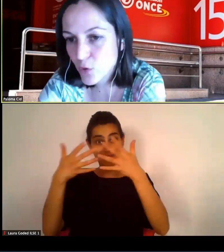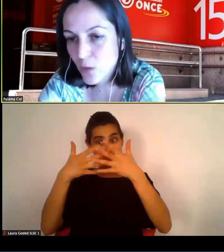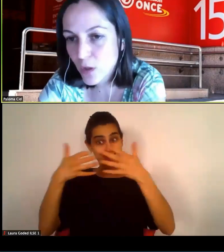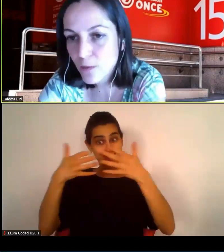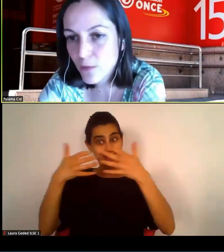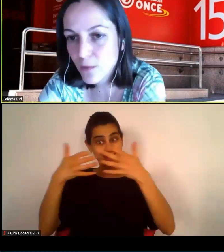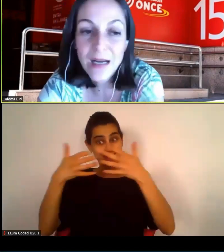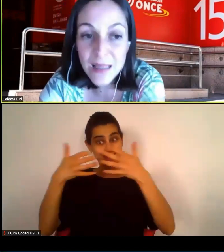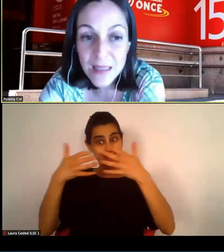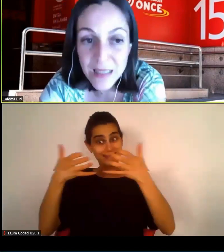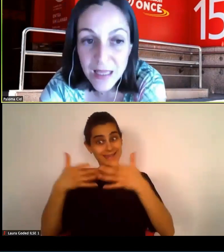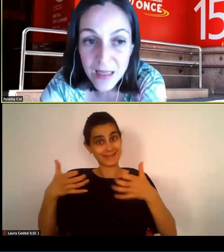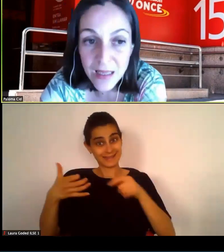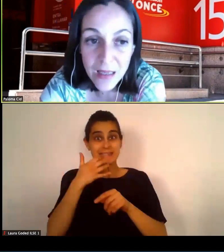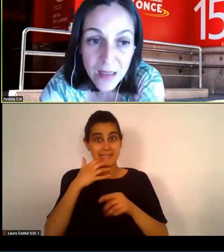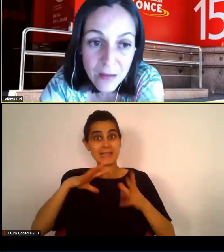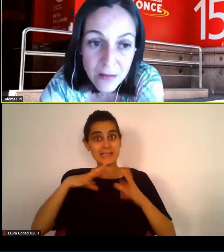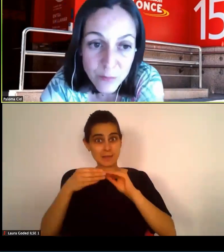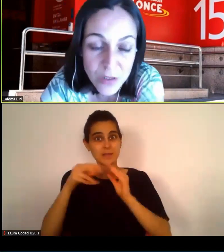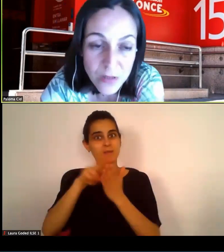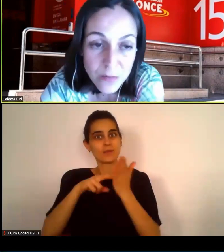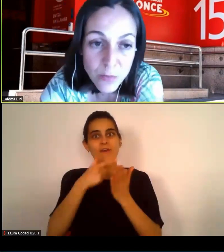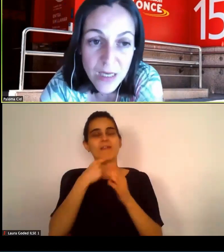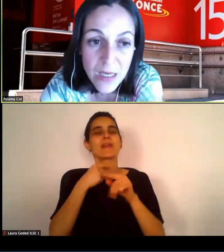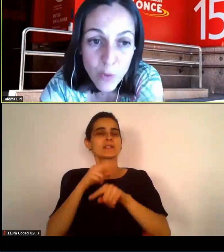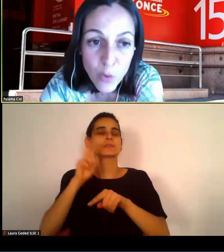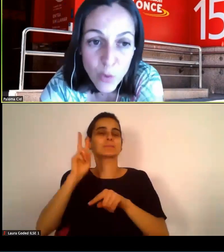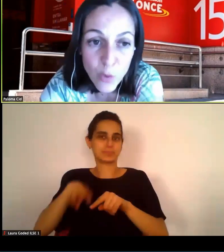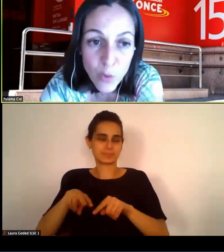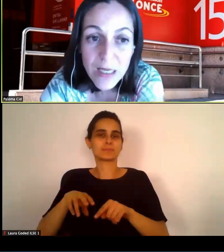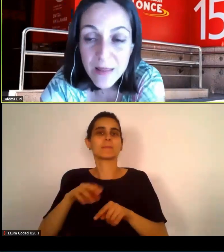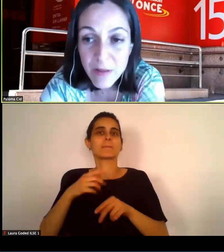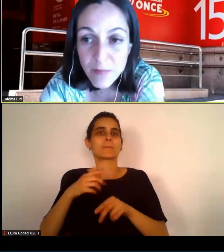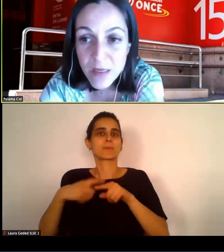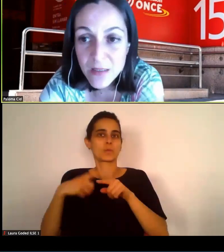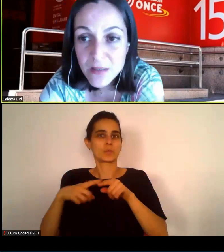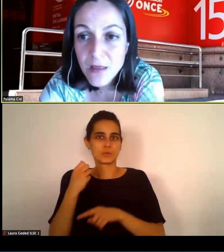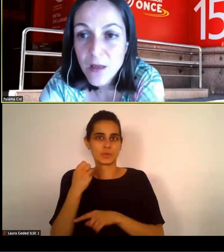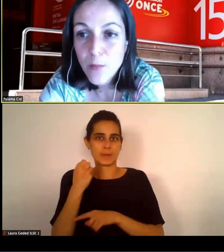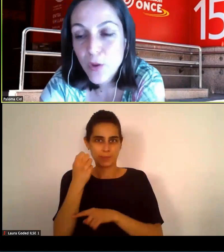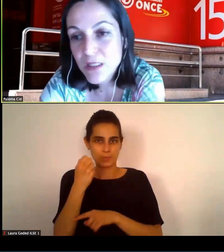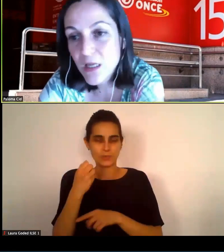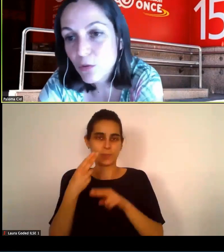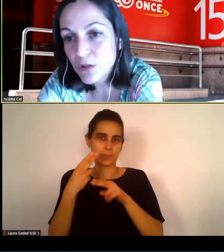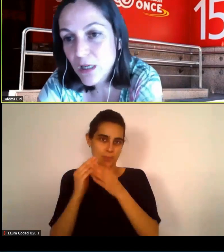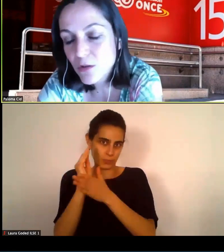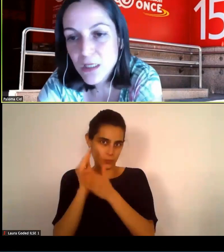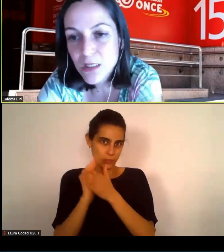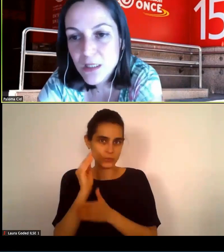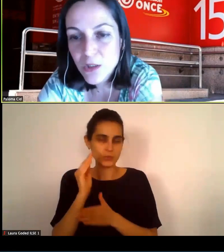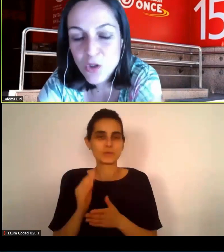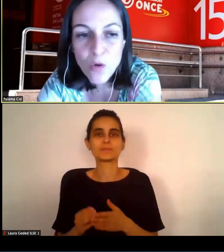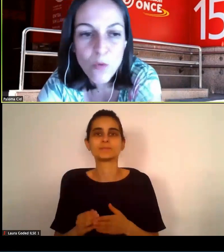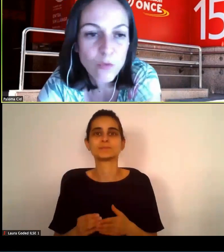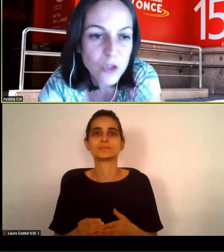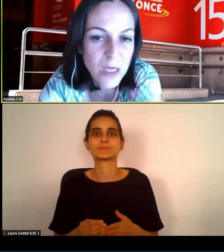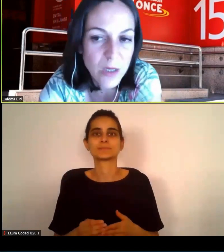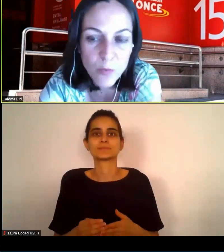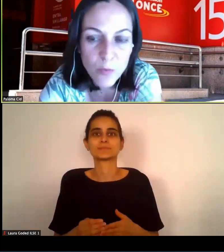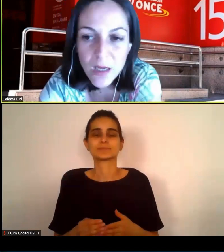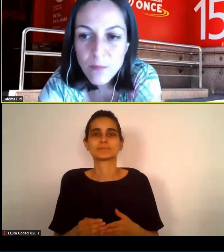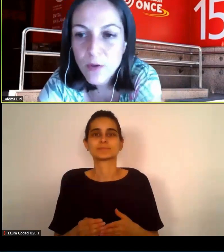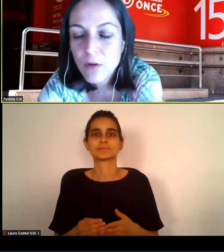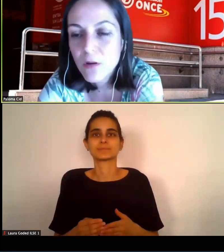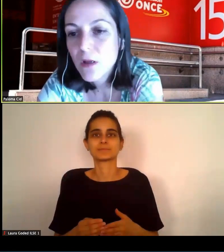¿de acuerdo? Gracias a la evolución y cada vez más, podéis encontraros en sitios como museos,